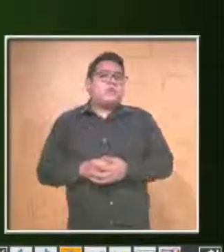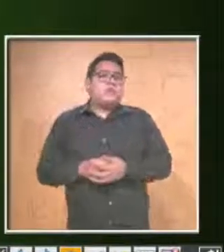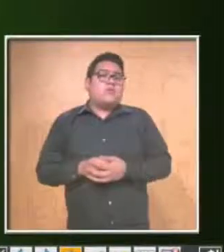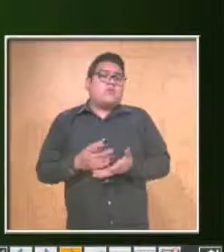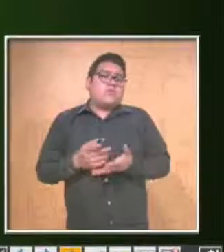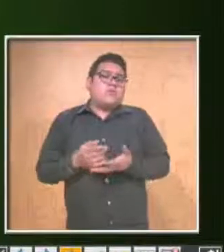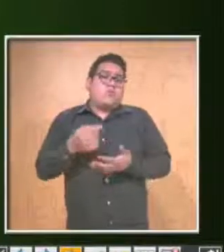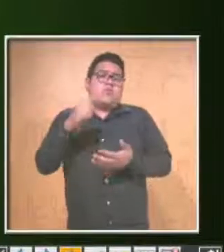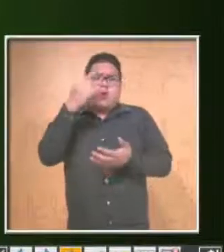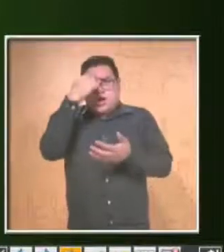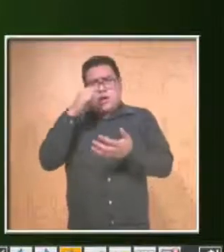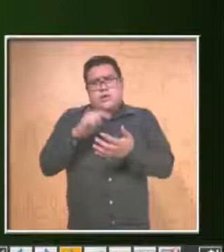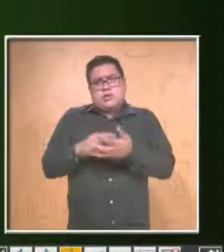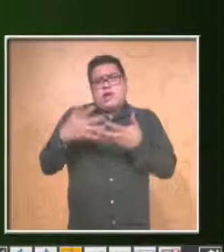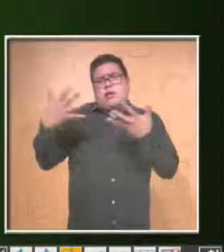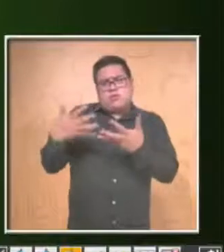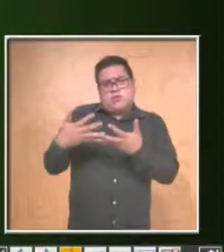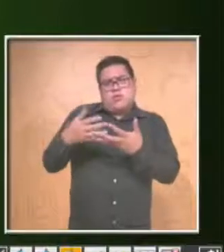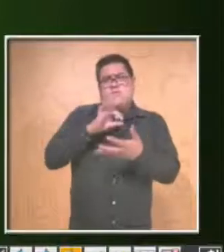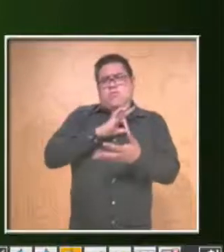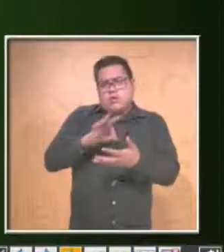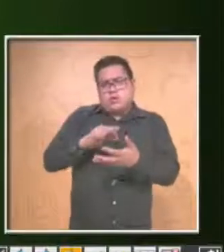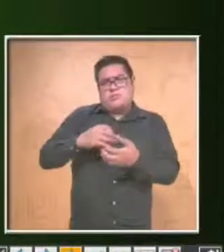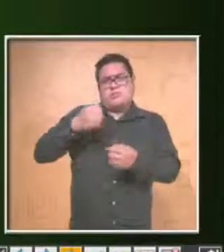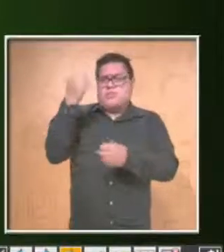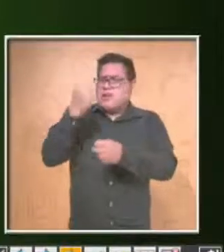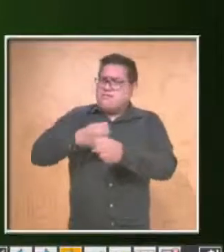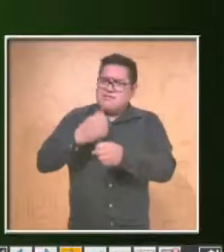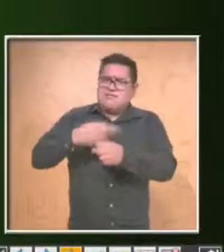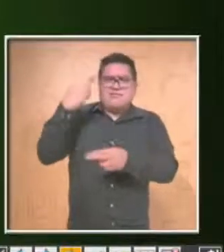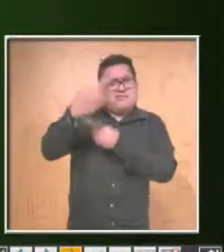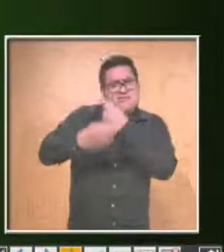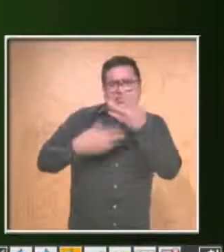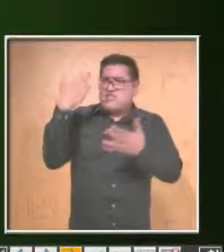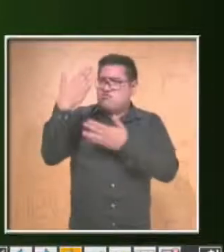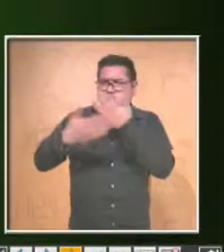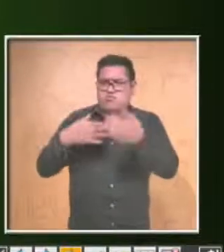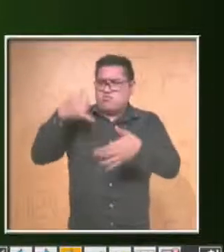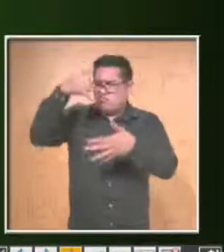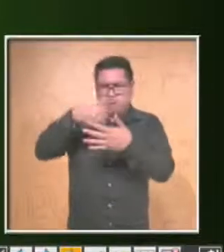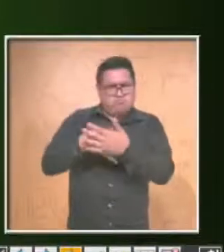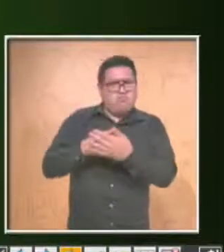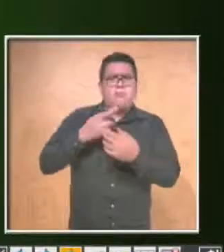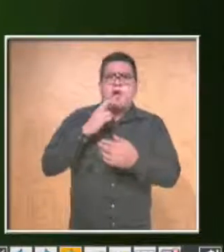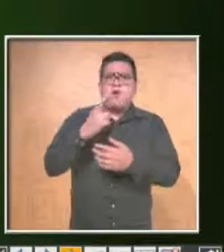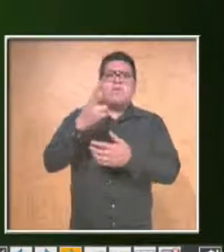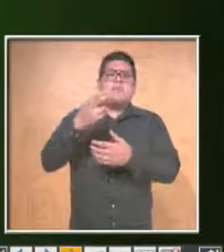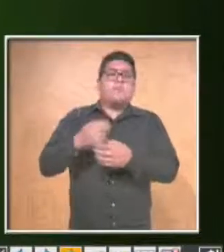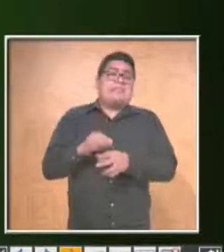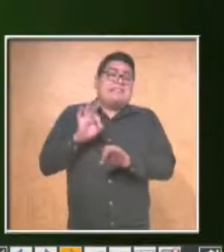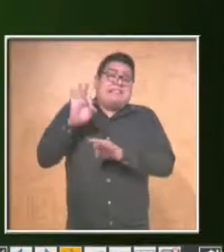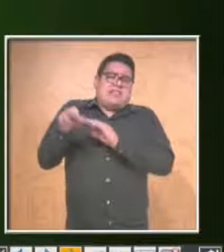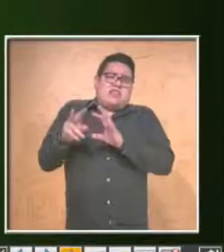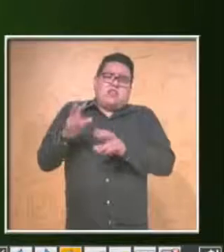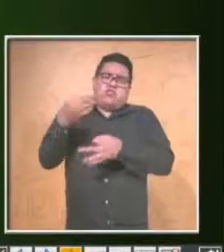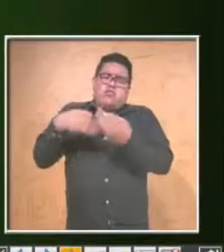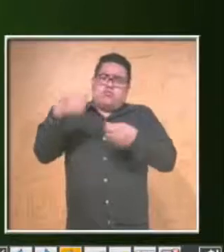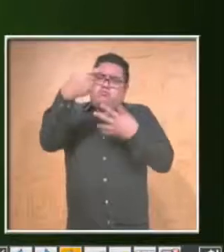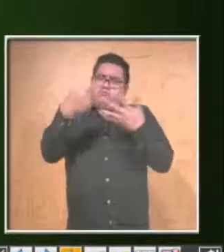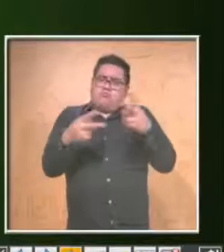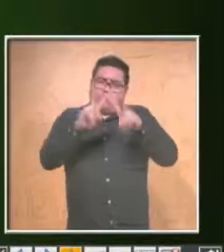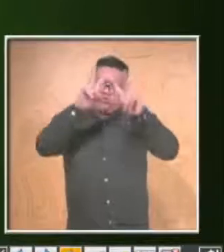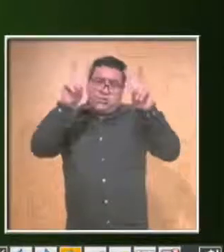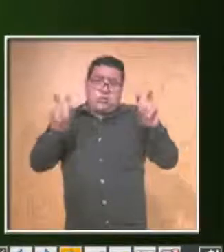consideres necesario, para que hagas un repaso con mayor profundidad. Estamos tratando de que veas los temas que